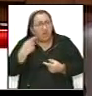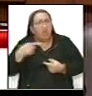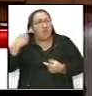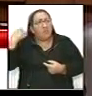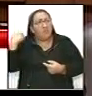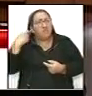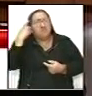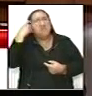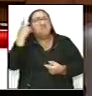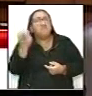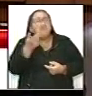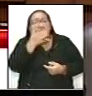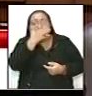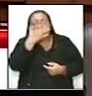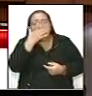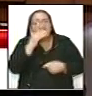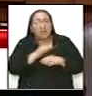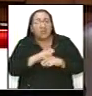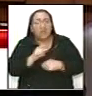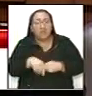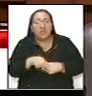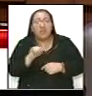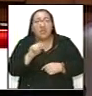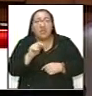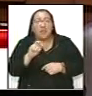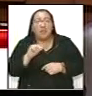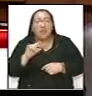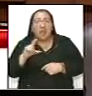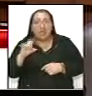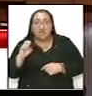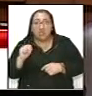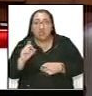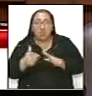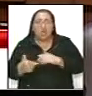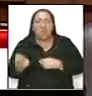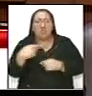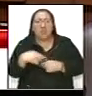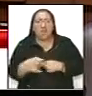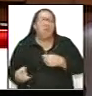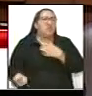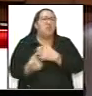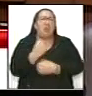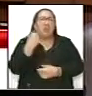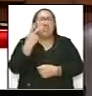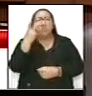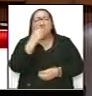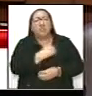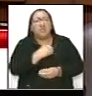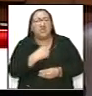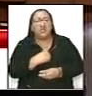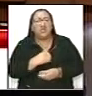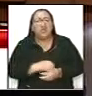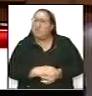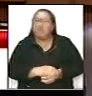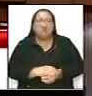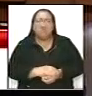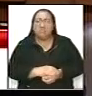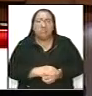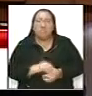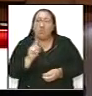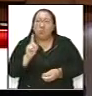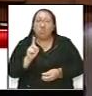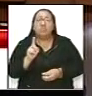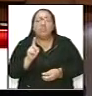anteayer, pensando justamente en esta interpelación. Y vienen y se quejan: nos han tumbado a dos ministros. No, fue uno,